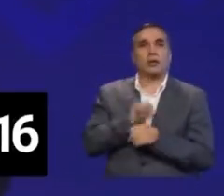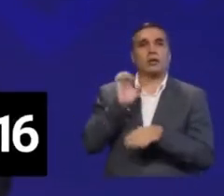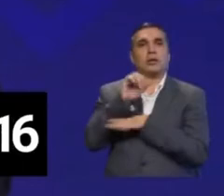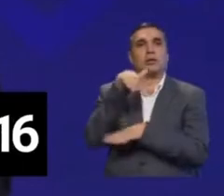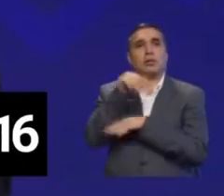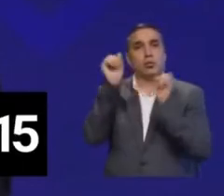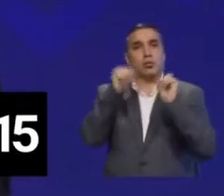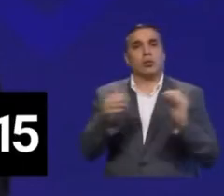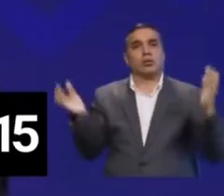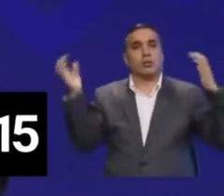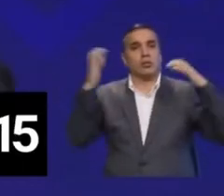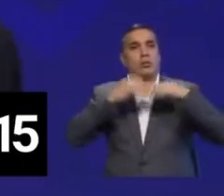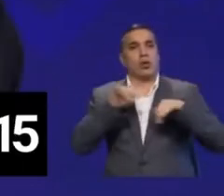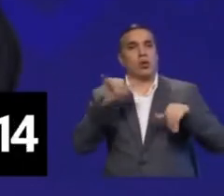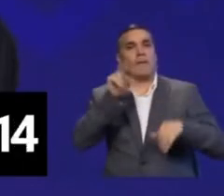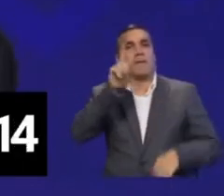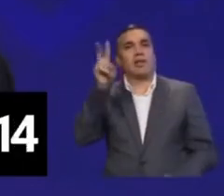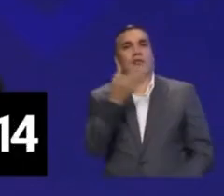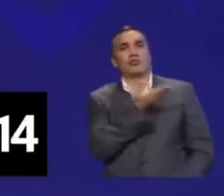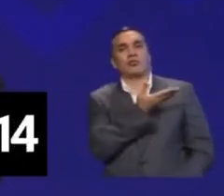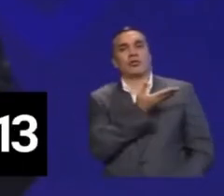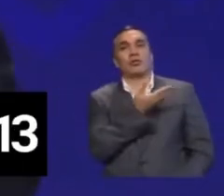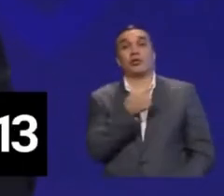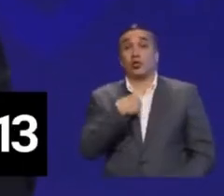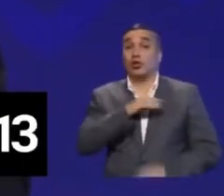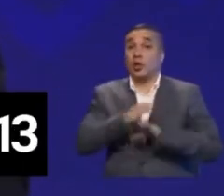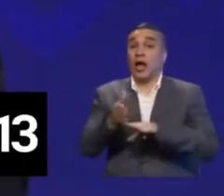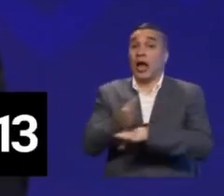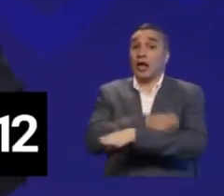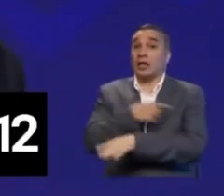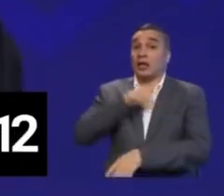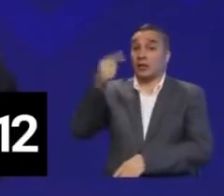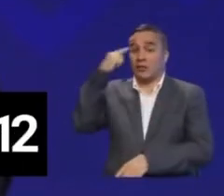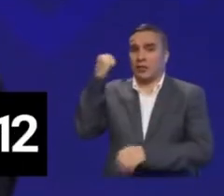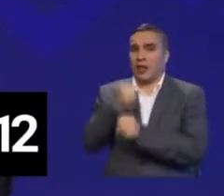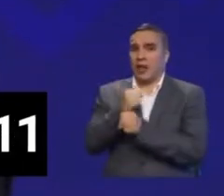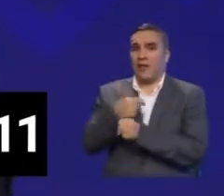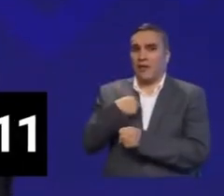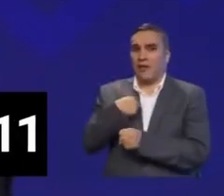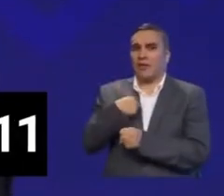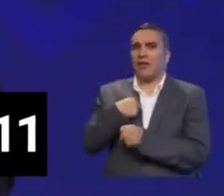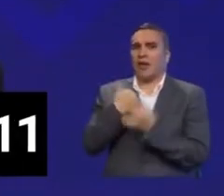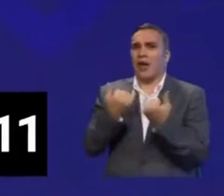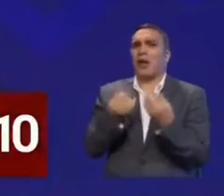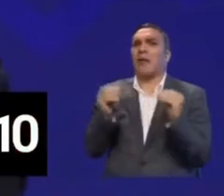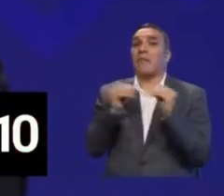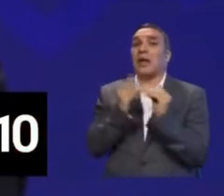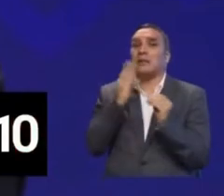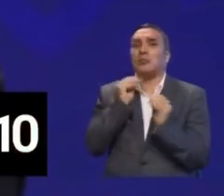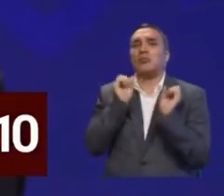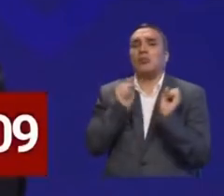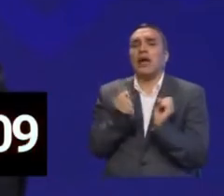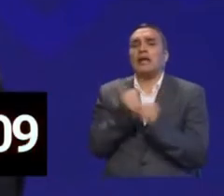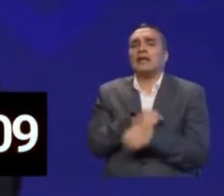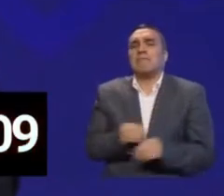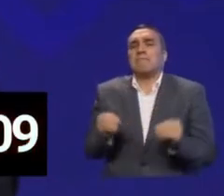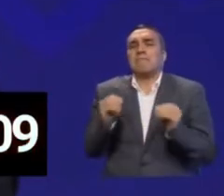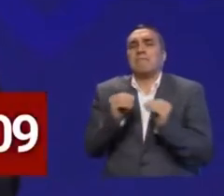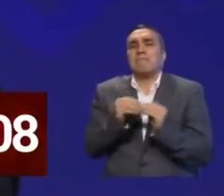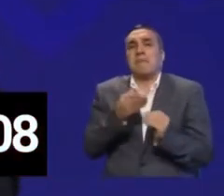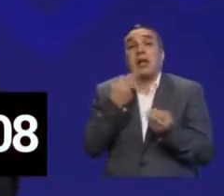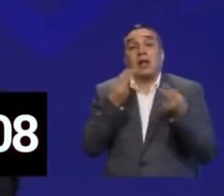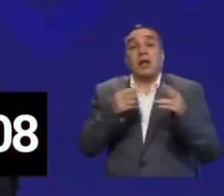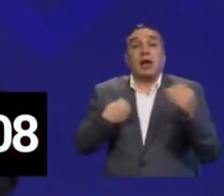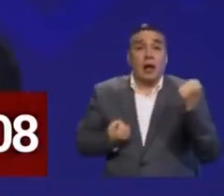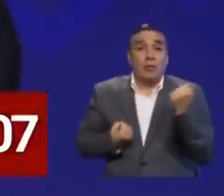puede convertir en otra Venezuela. Yo ya lo hice en mi primer gobierno y ahora con mayor experiencia, con su apoyo, con la bendición